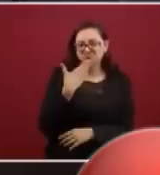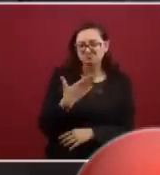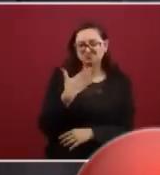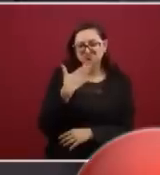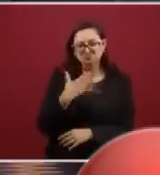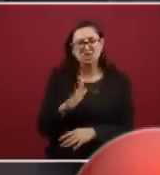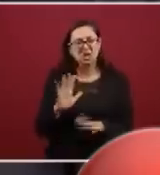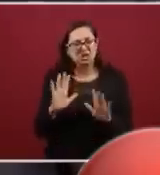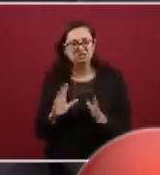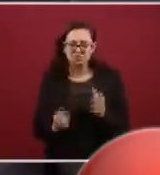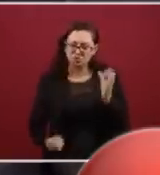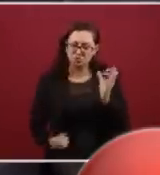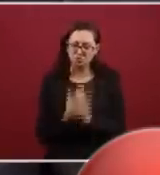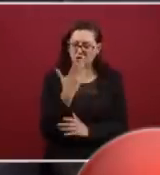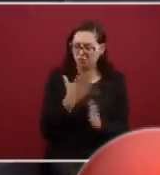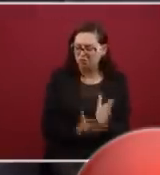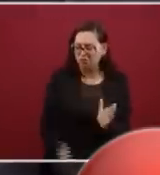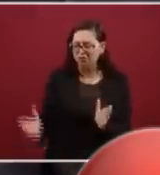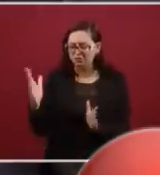Son otros tiempos.